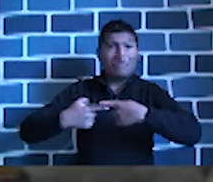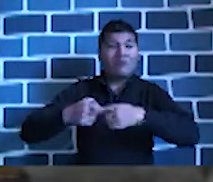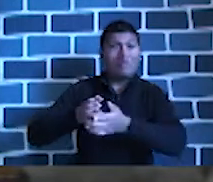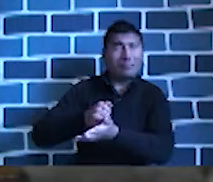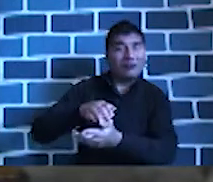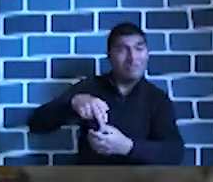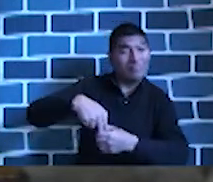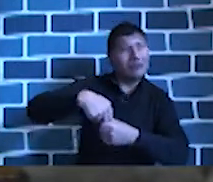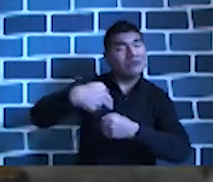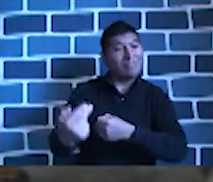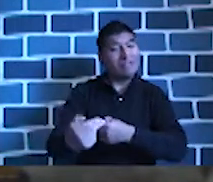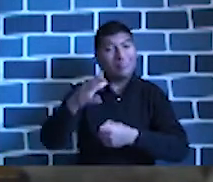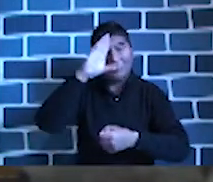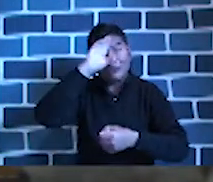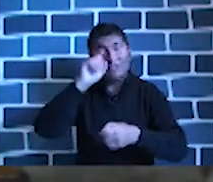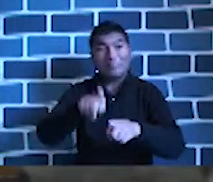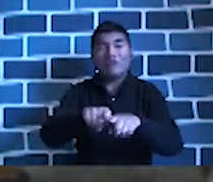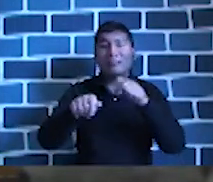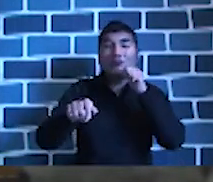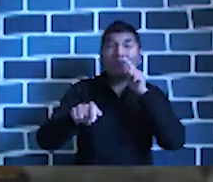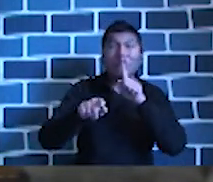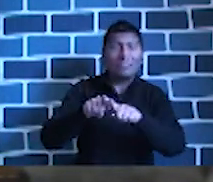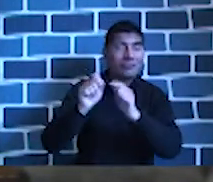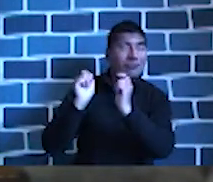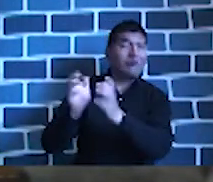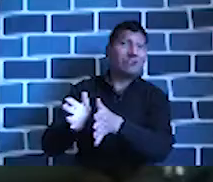hermanos dejándolos a su suerte.